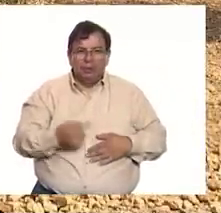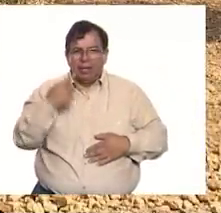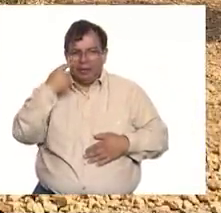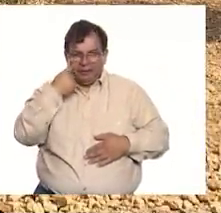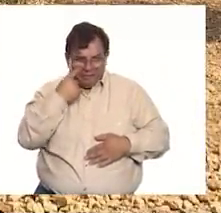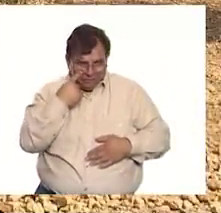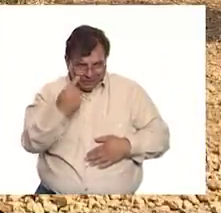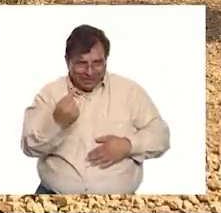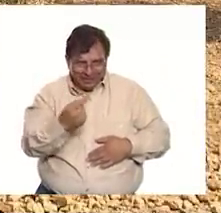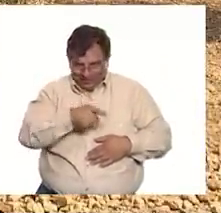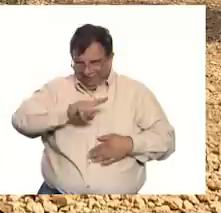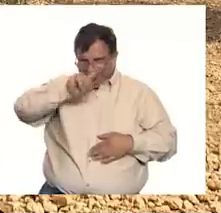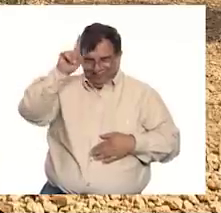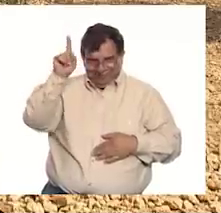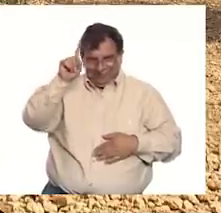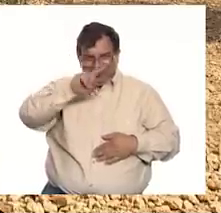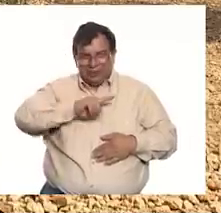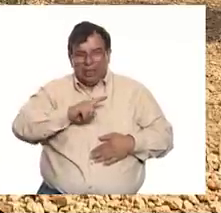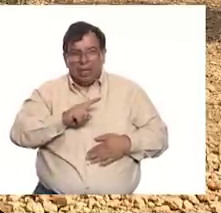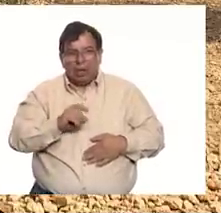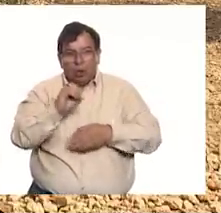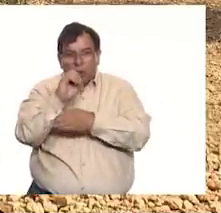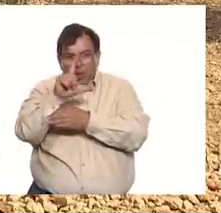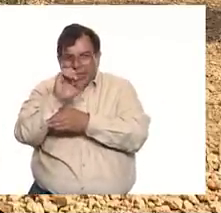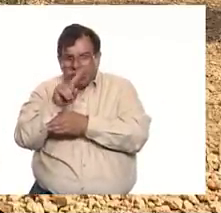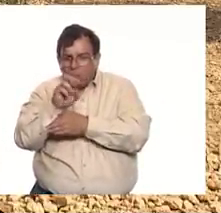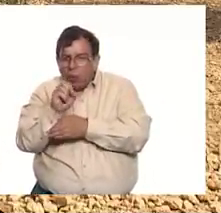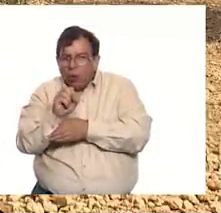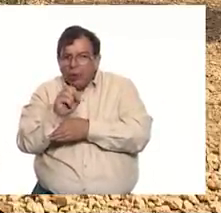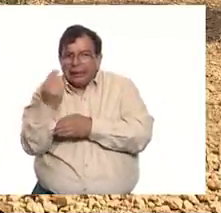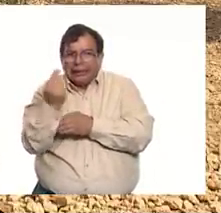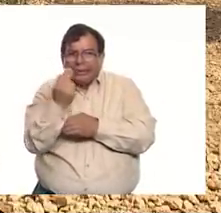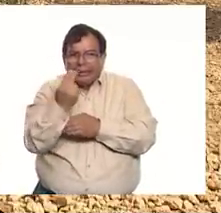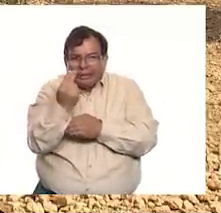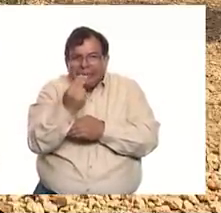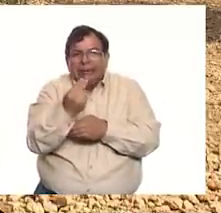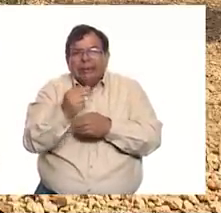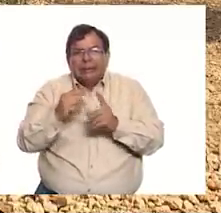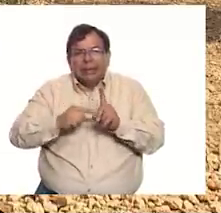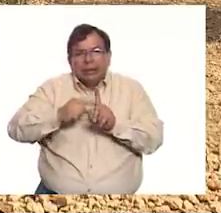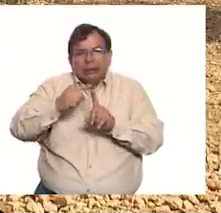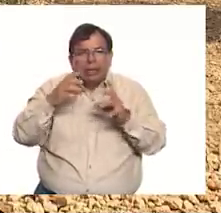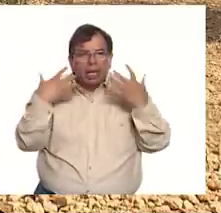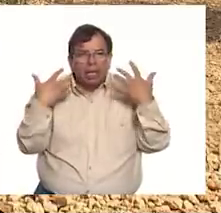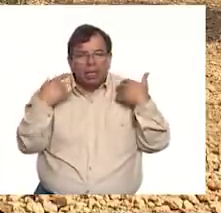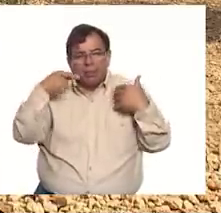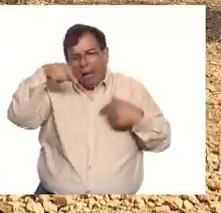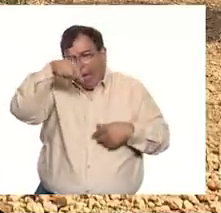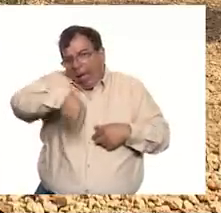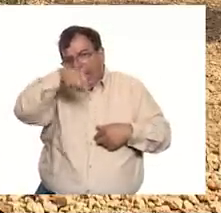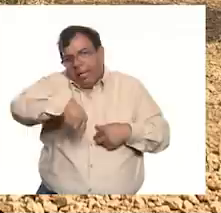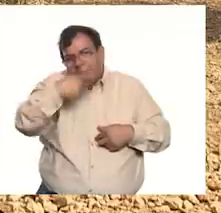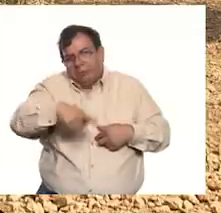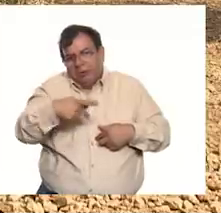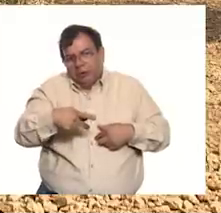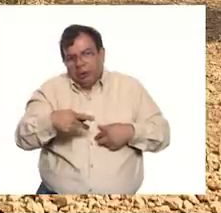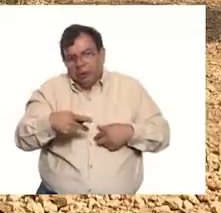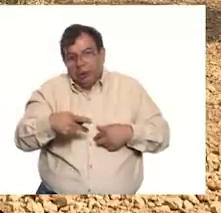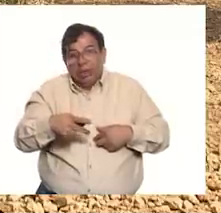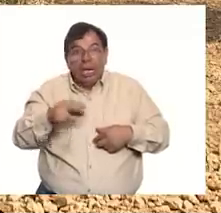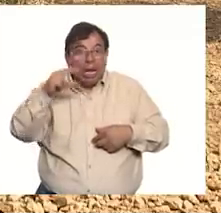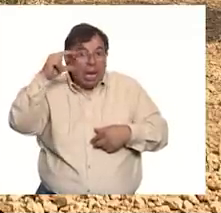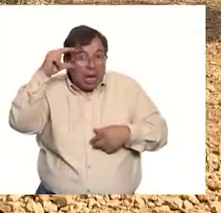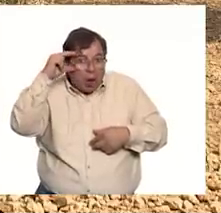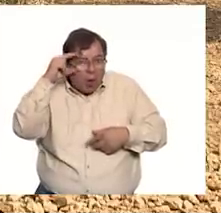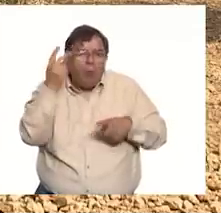muestra. Los olivos son árboles que requieren las condiciones climáticas que aquí se presentan y, aunque la vid es más